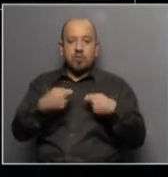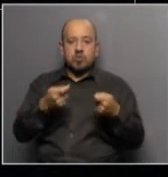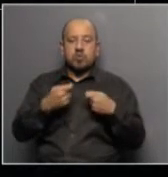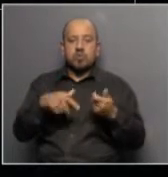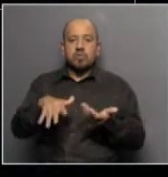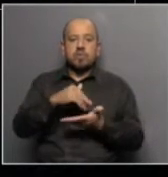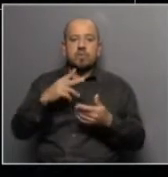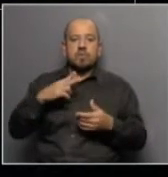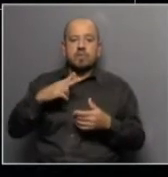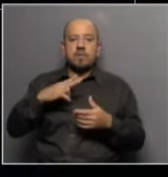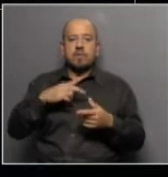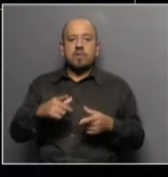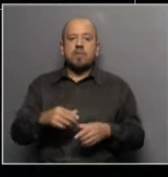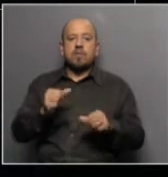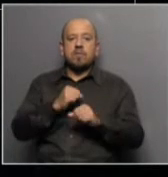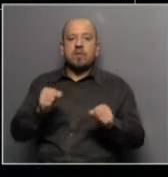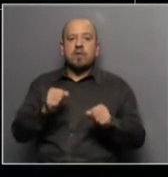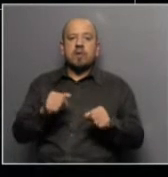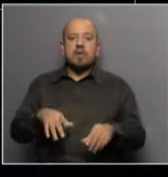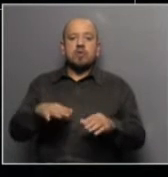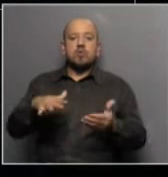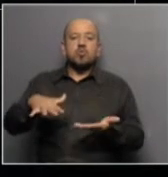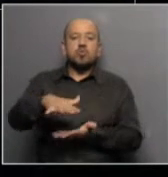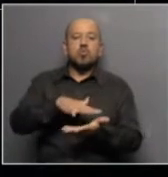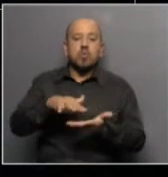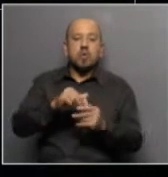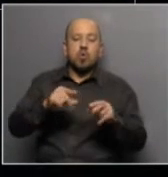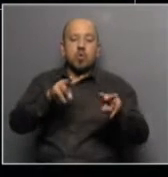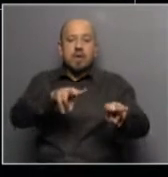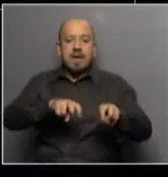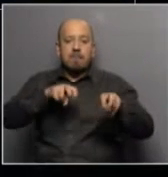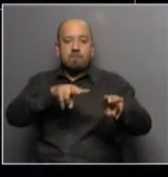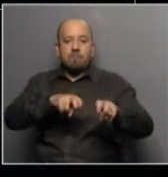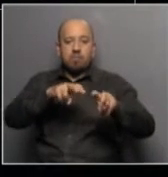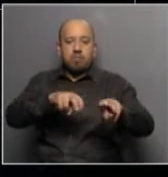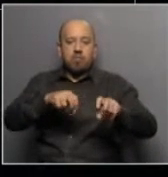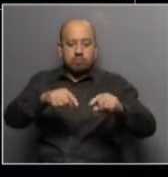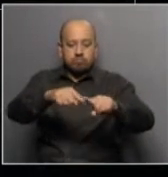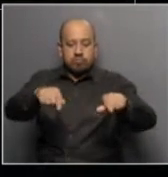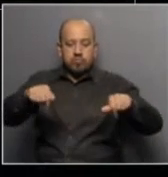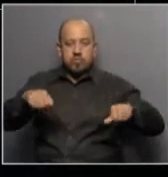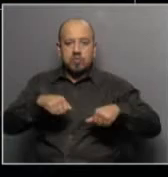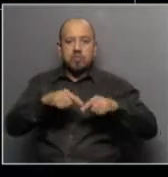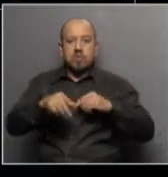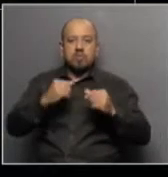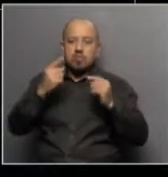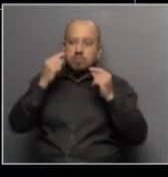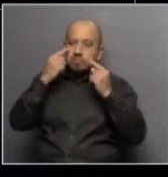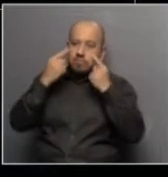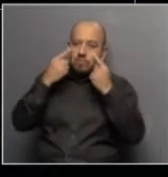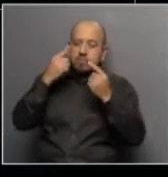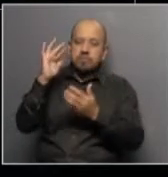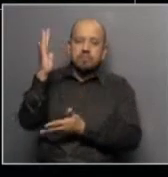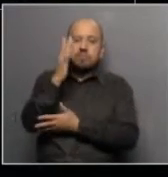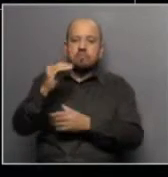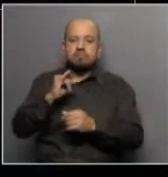privados es poder adquirir suelos rurales, ¿no? Con esta idea que son atractivos para la gente por los paisajes, por la paz, por